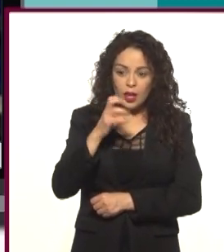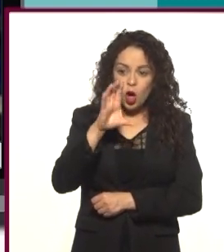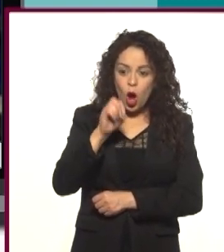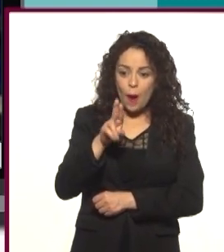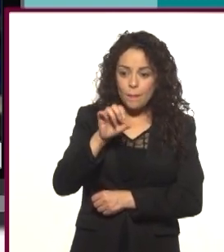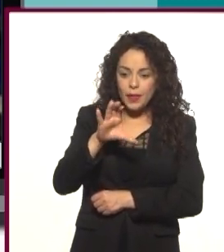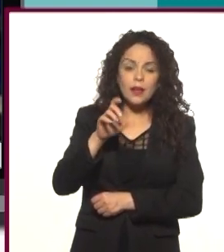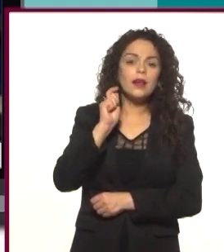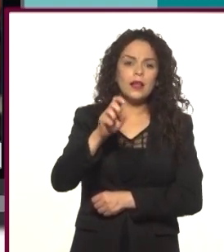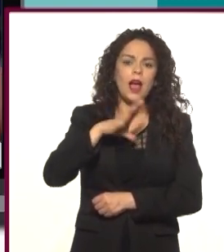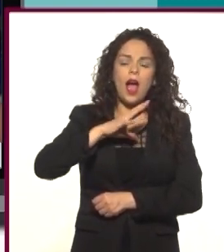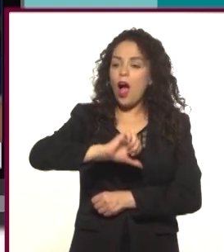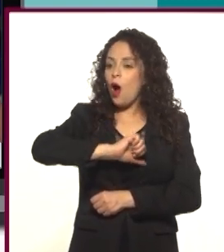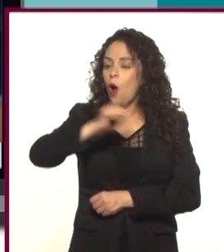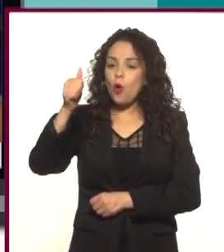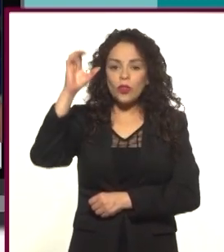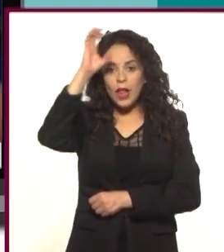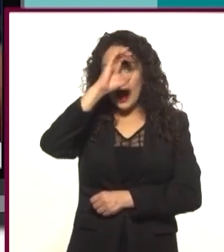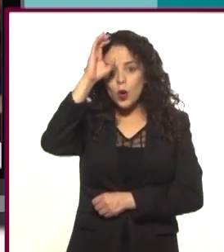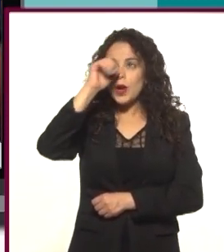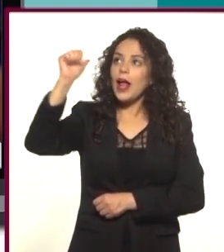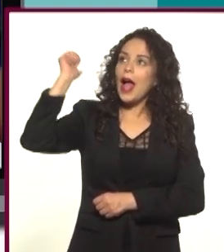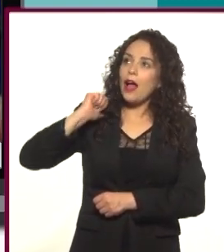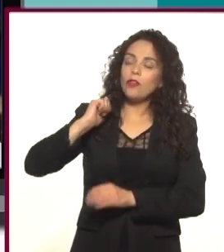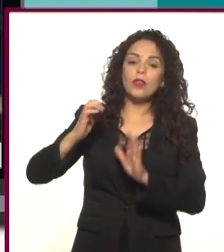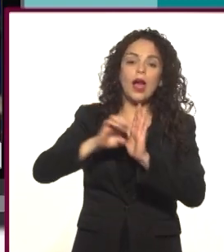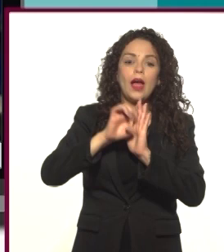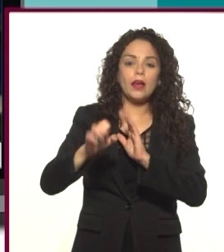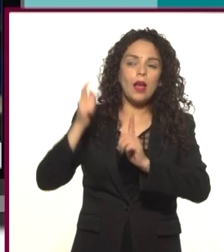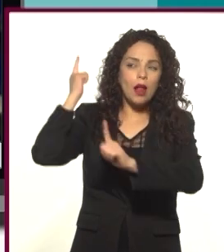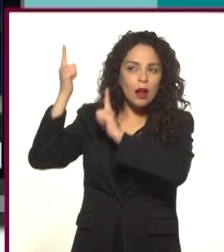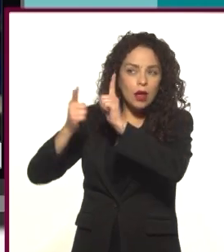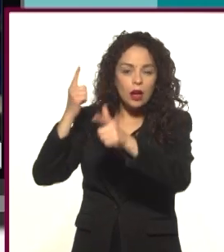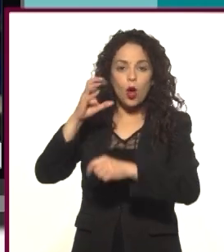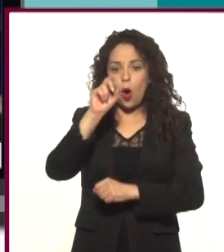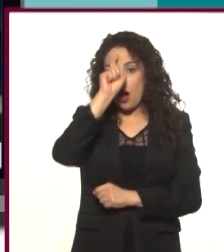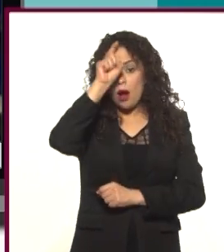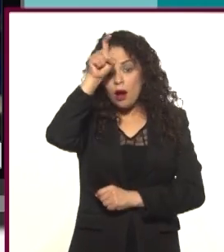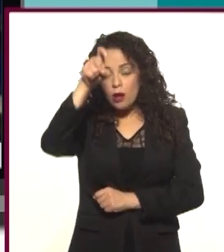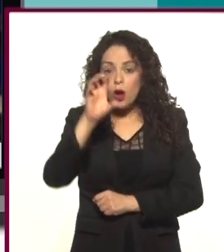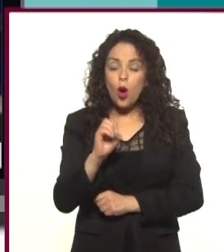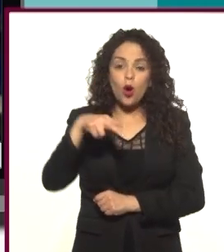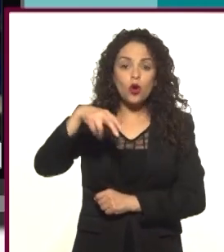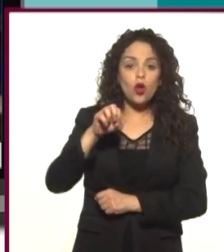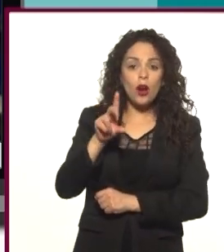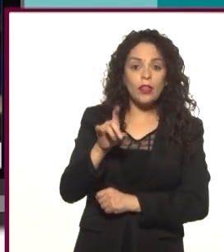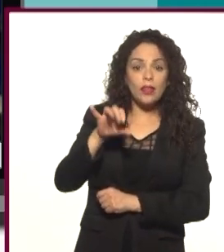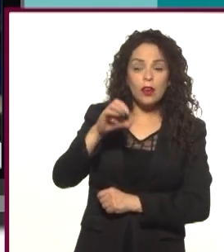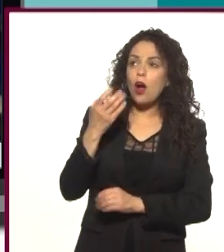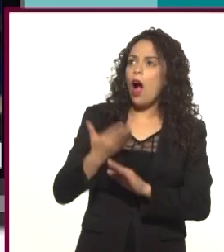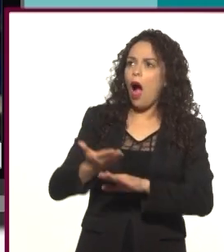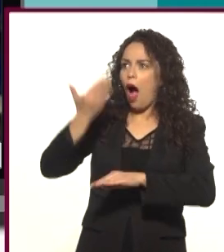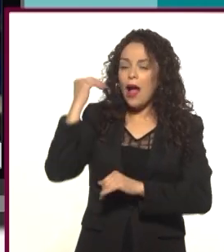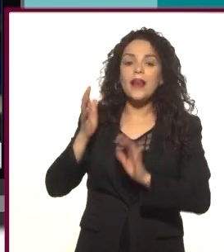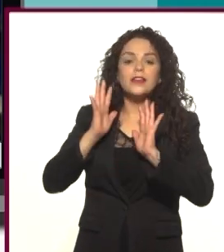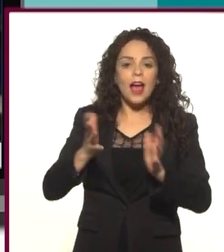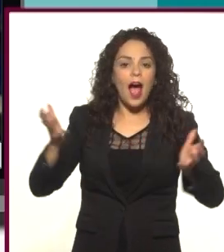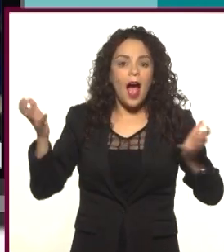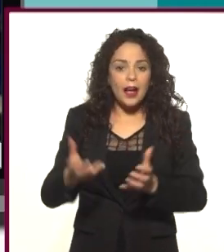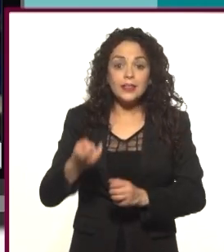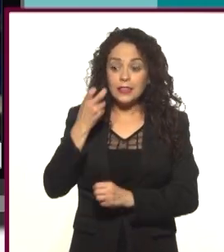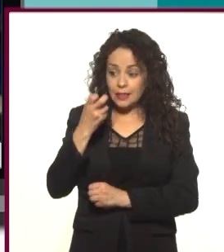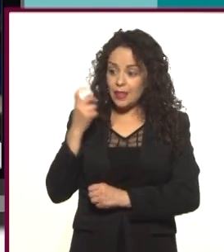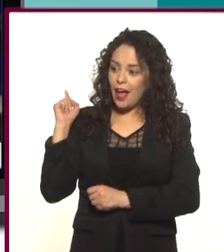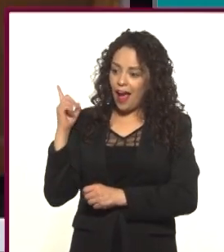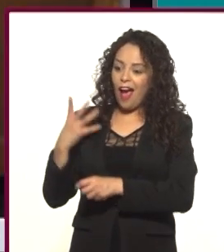cómics, pues hay otra cultura antigua, como los griegos, como los egipcios, como los nórdicos, que lo hicieron antes. Entonces, son